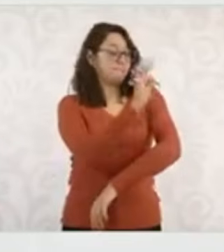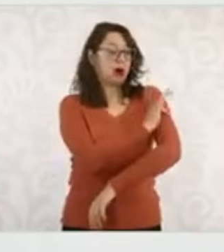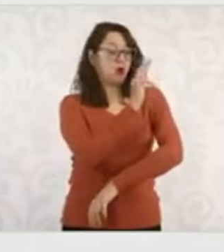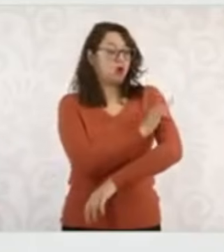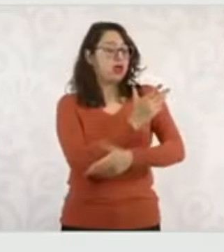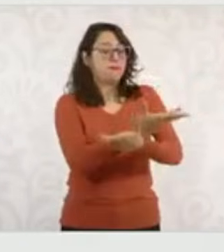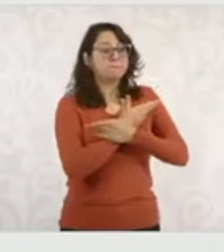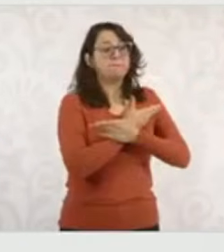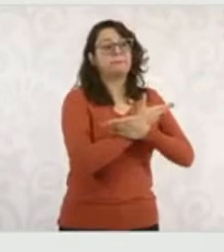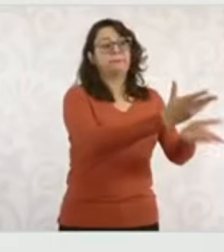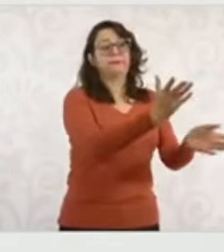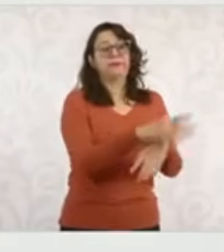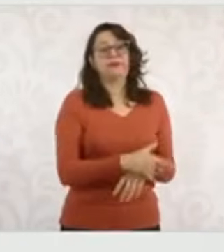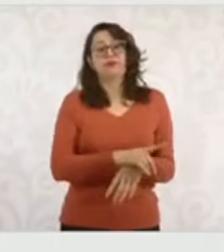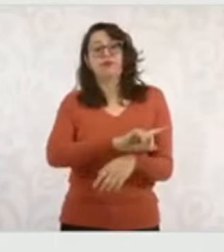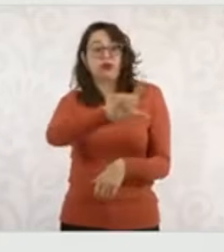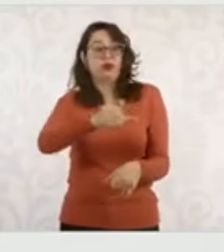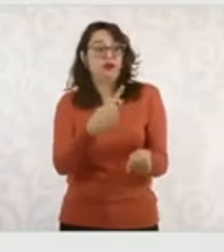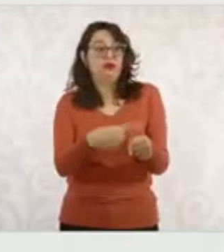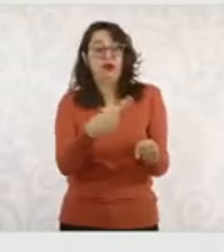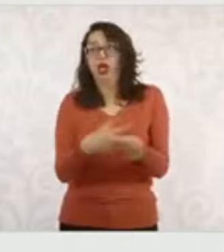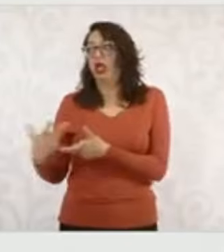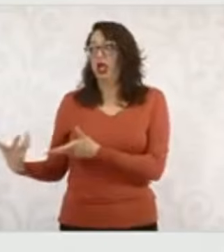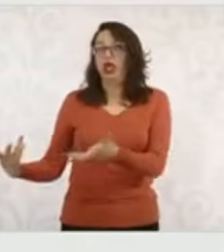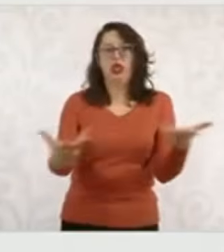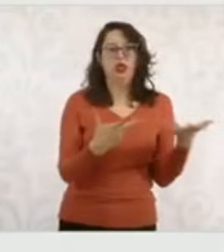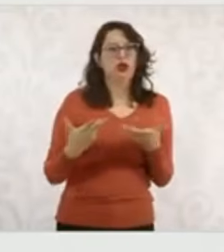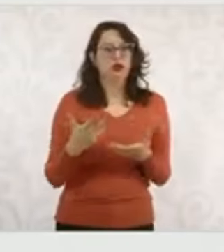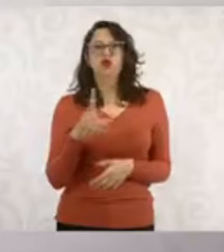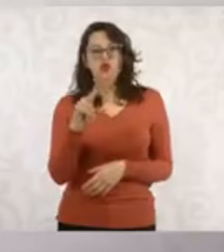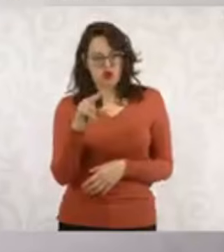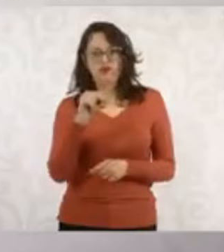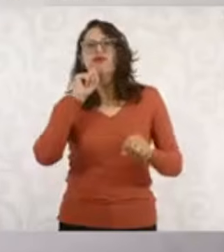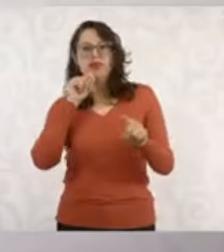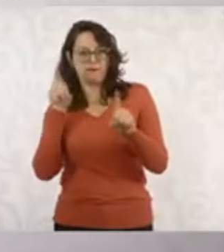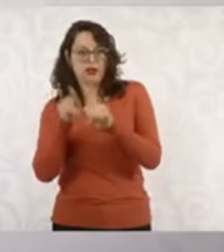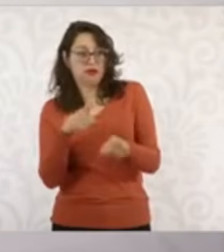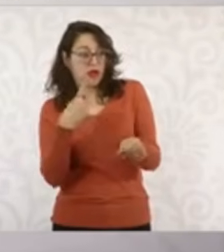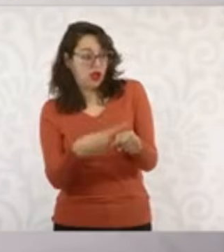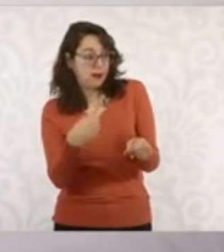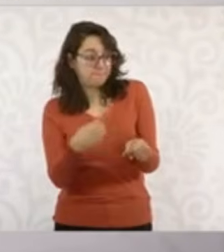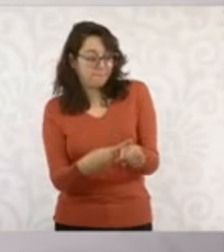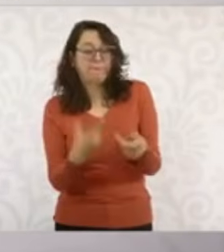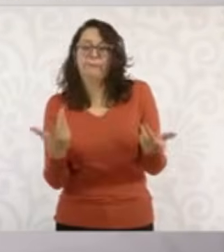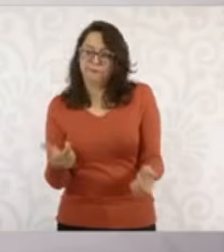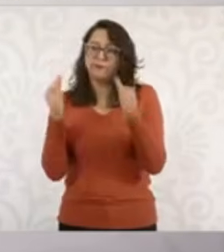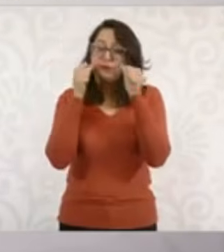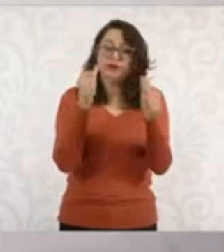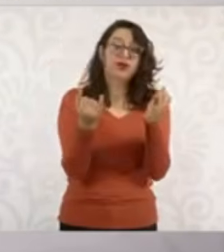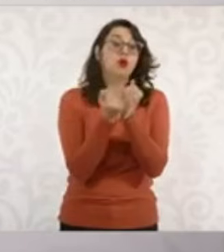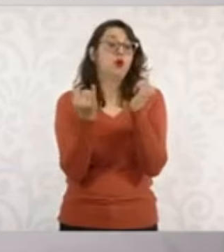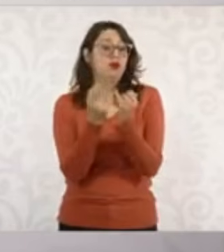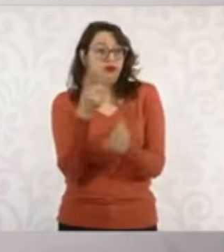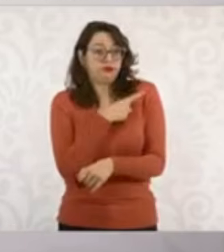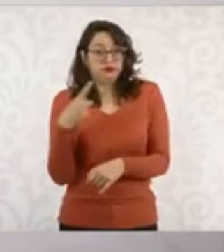invertir en equipo y en atención hospitalaria, porque tenemos además una población que va envejeciendo y en la